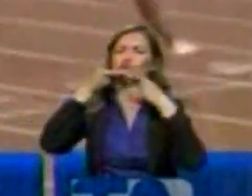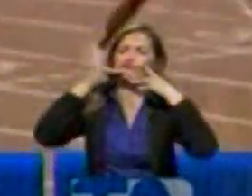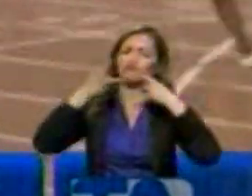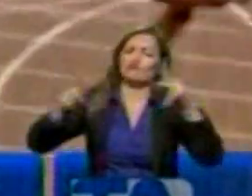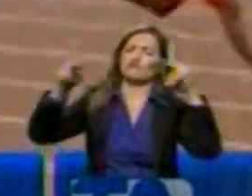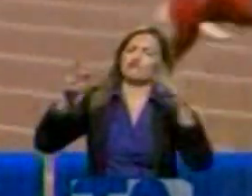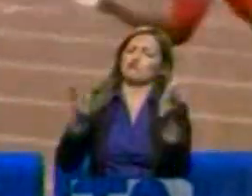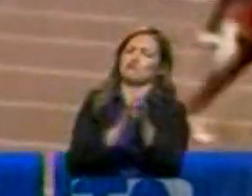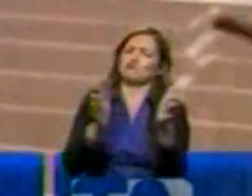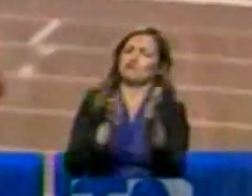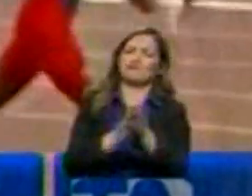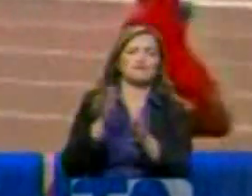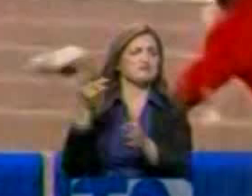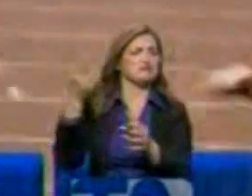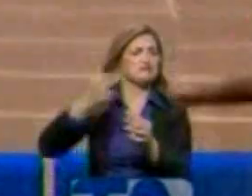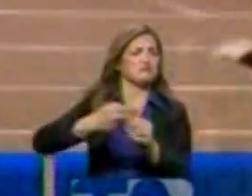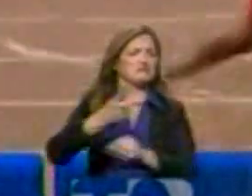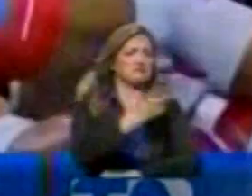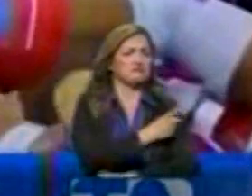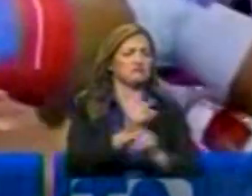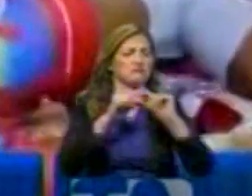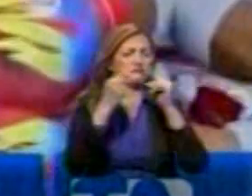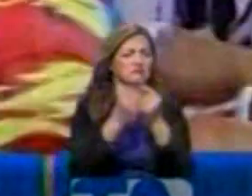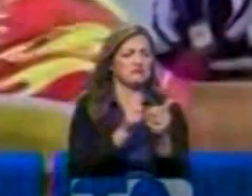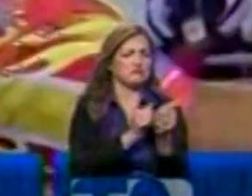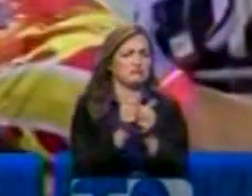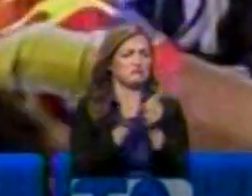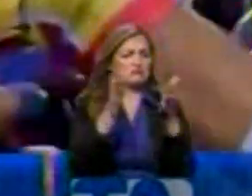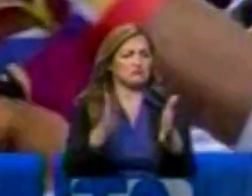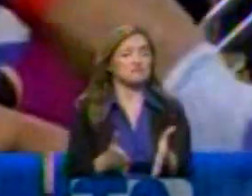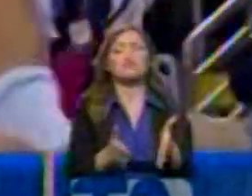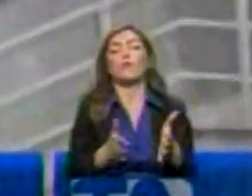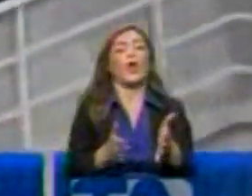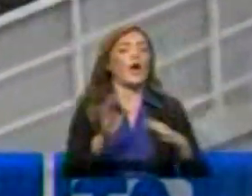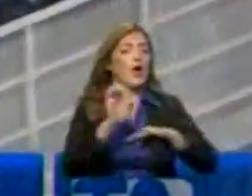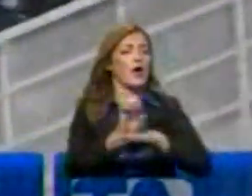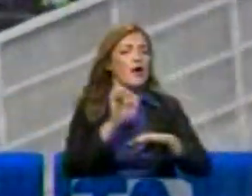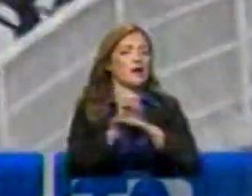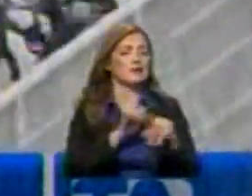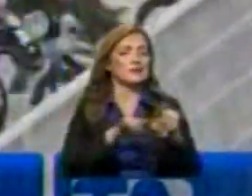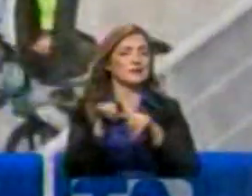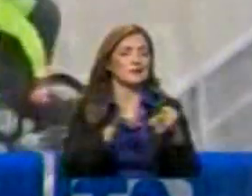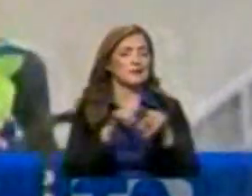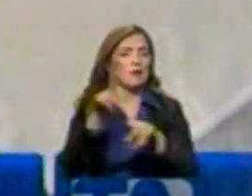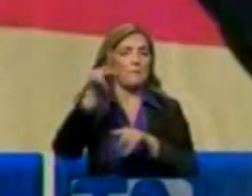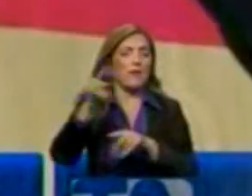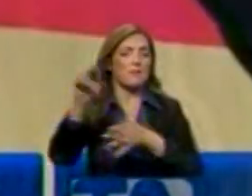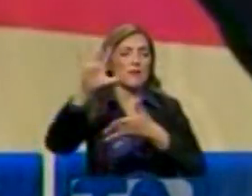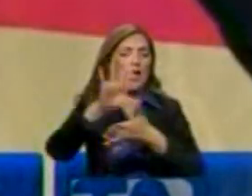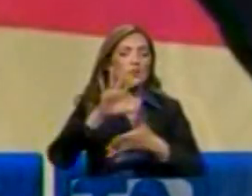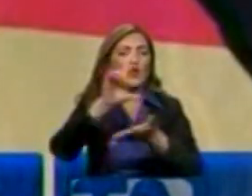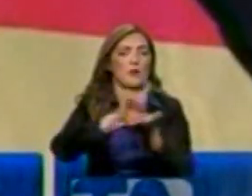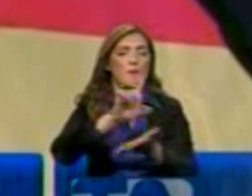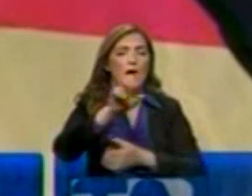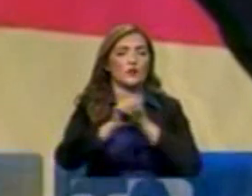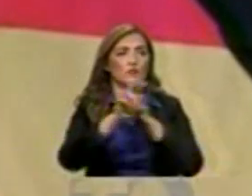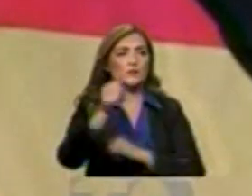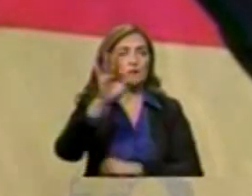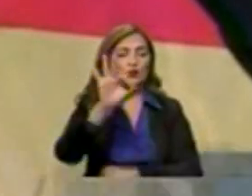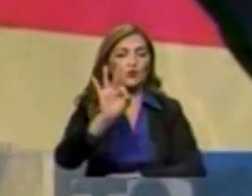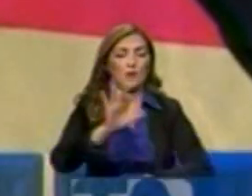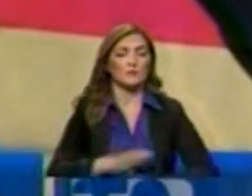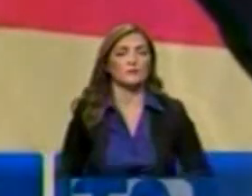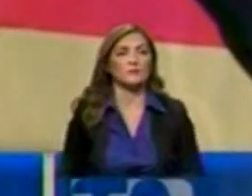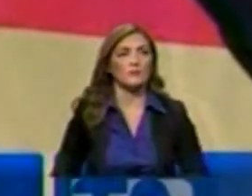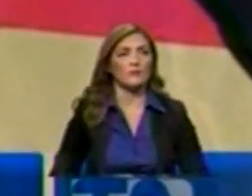destacada participación de la delegación ecuatoriana, que compitió en los Panamericanos Lima 2019. Fueron además